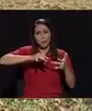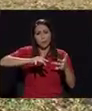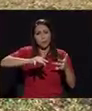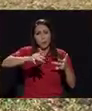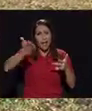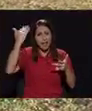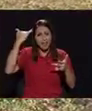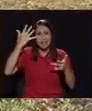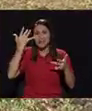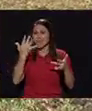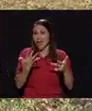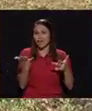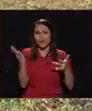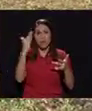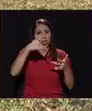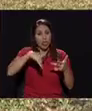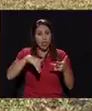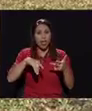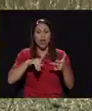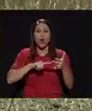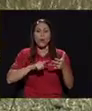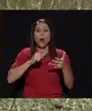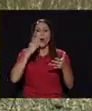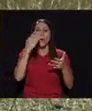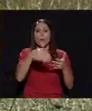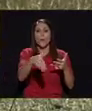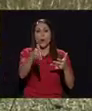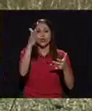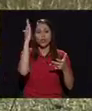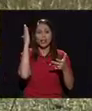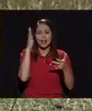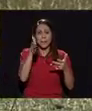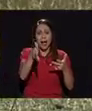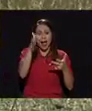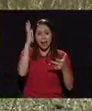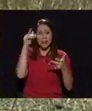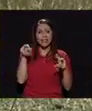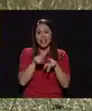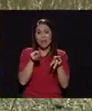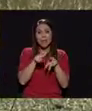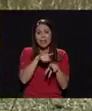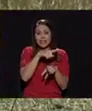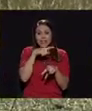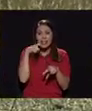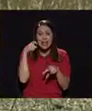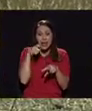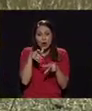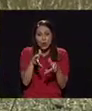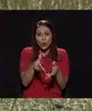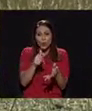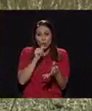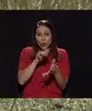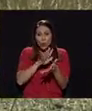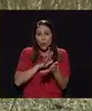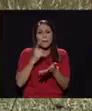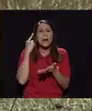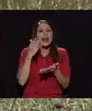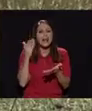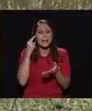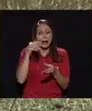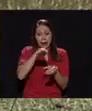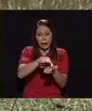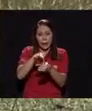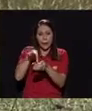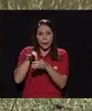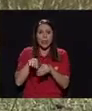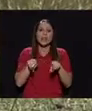en el Pacífico Sur que también han desaparecido, igual como bosques de palmas que también han sido drenados, generalmente para la